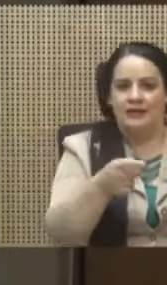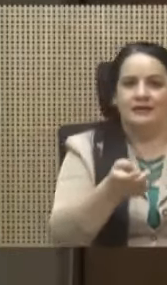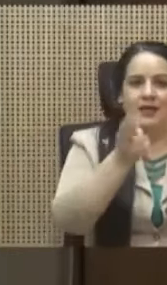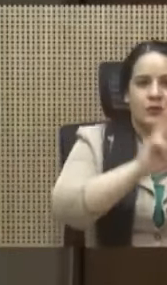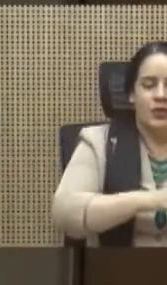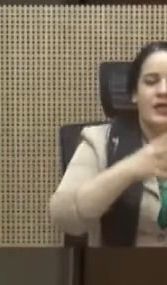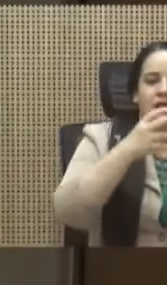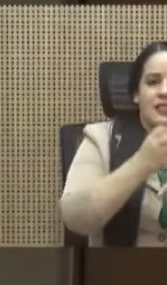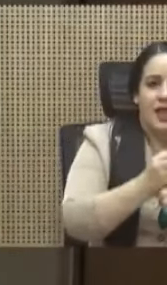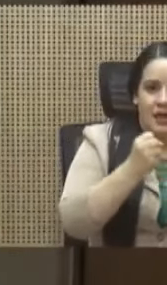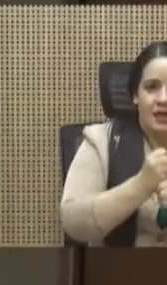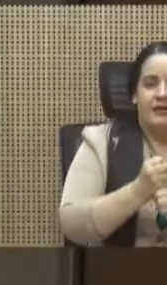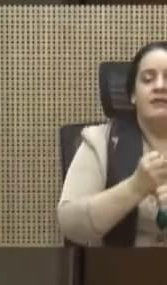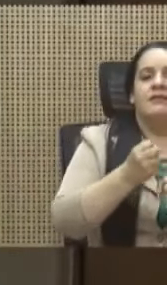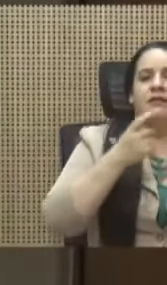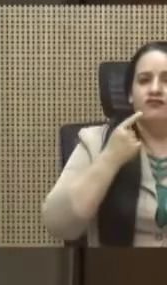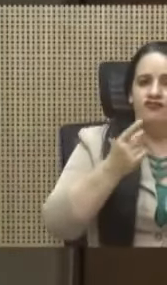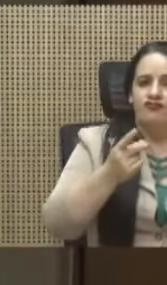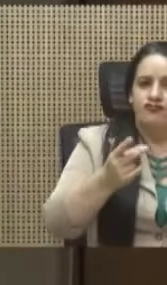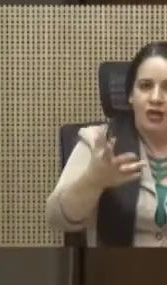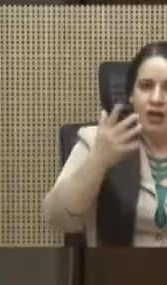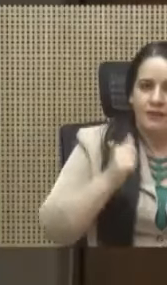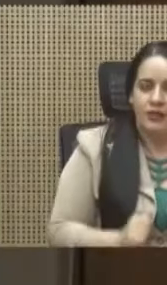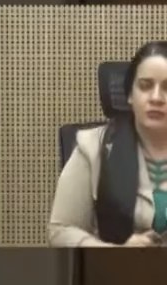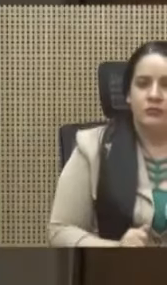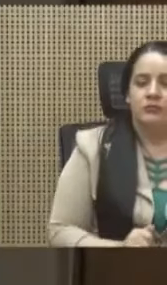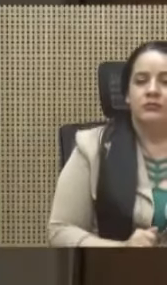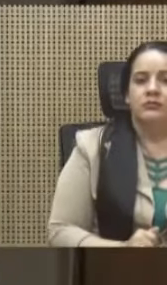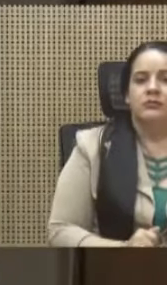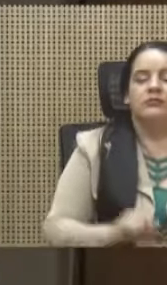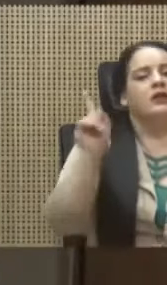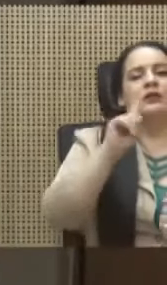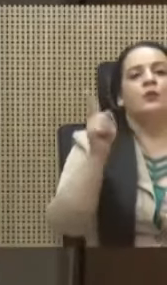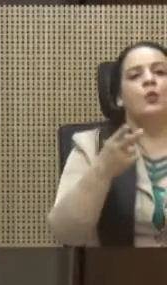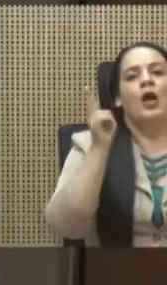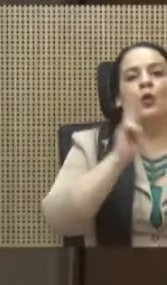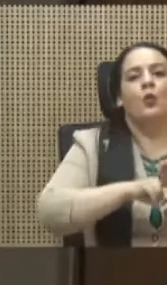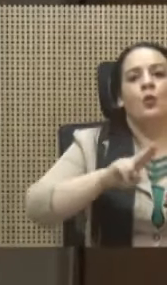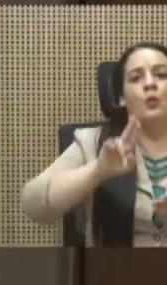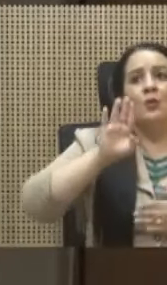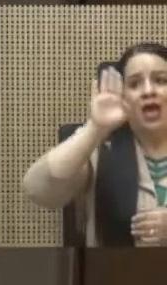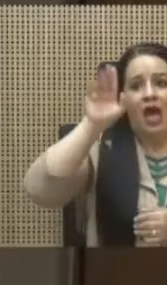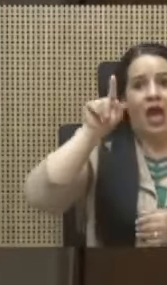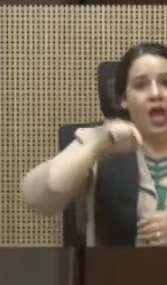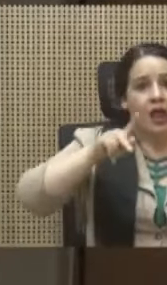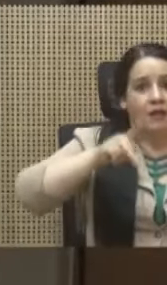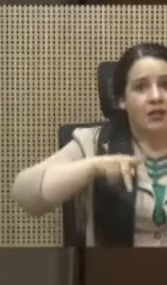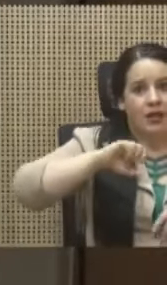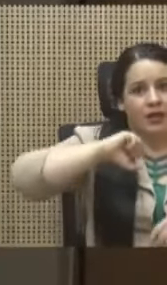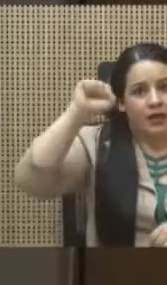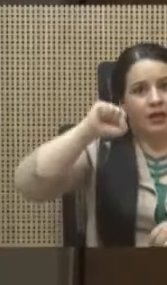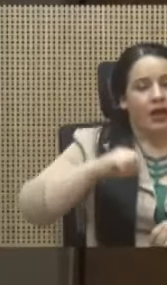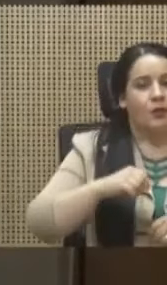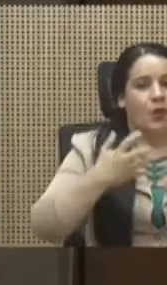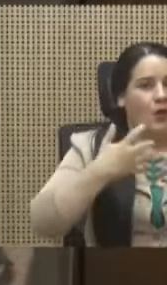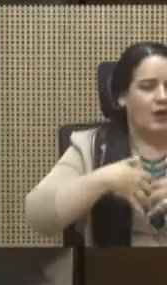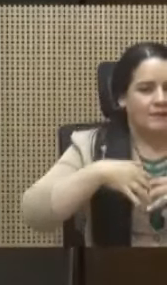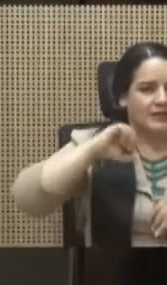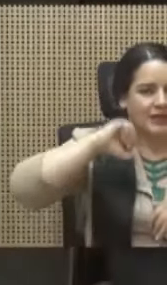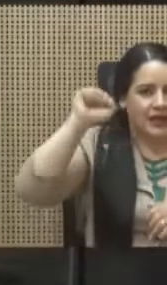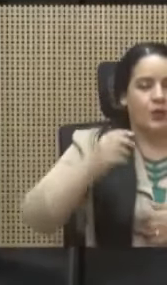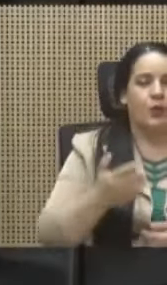runrun y a la carrera verdad y Ni aún así le adjudicaron al que ganó Pero por eso no lo